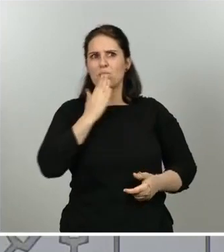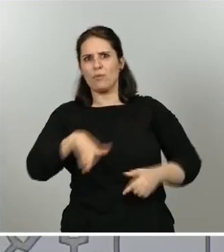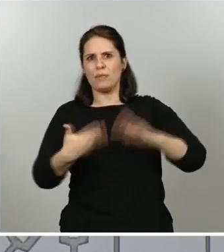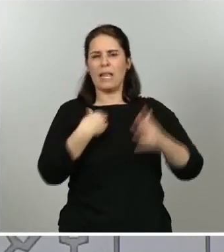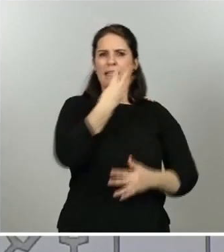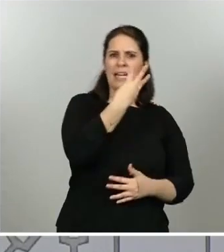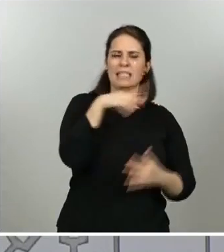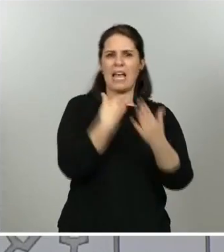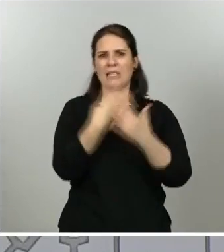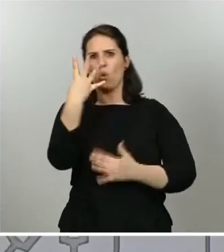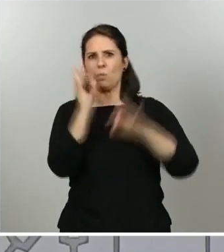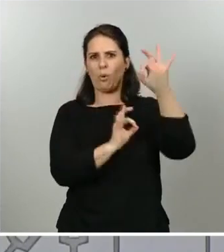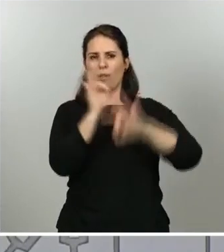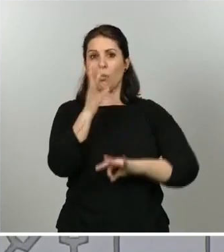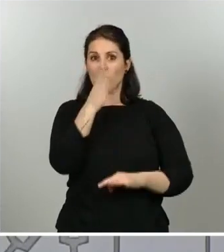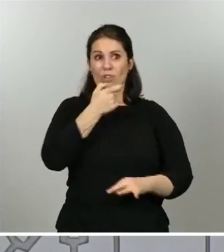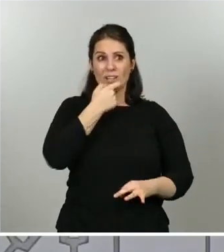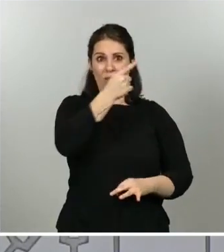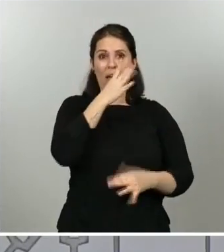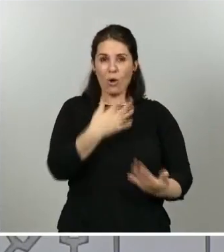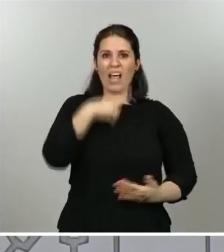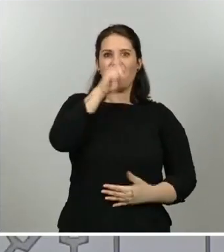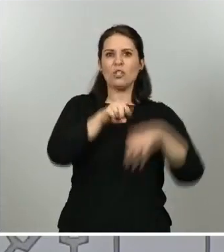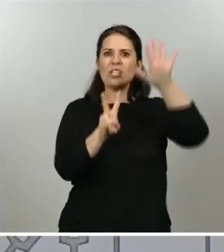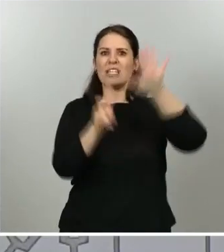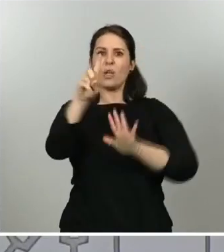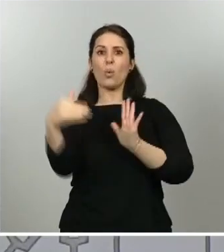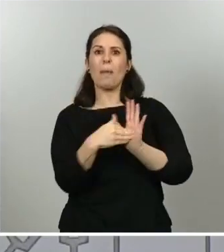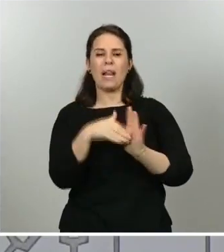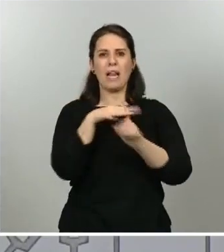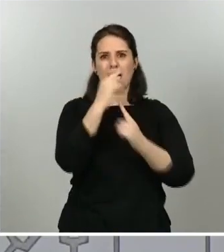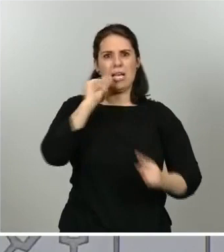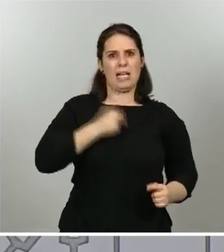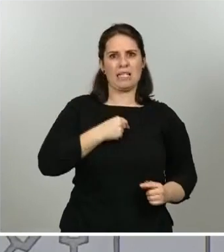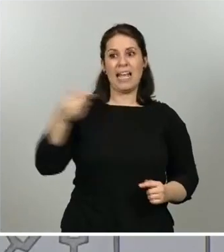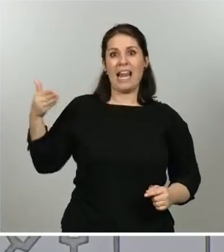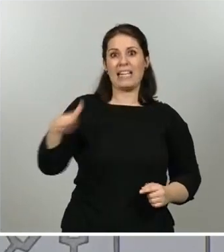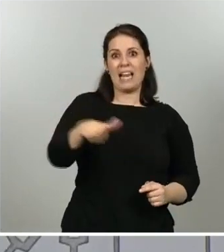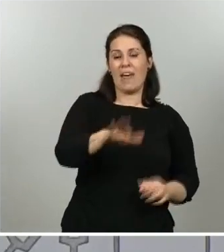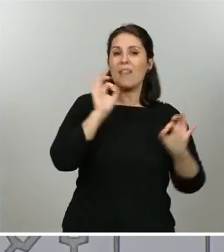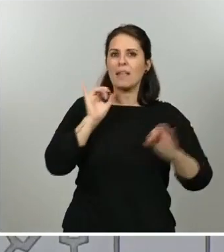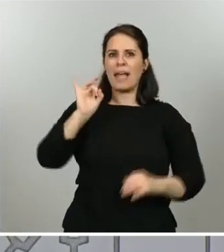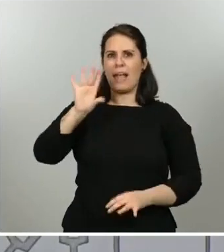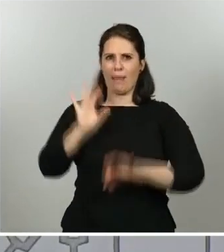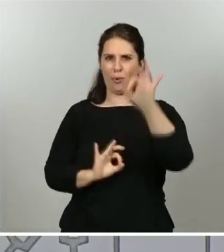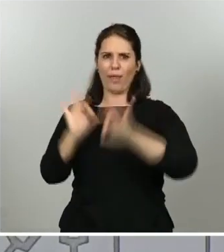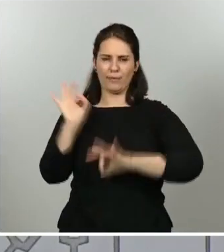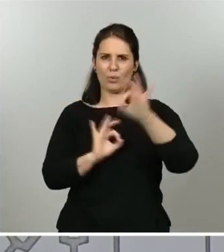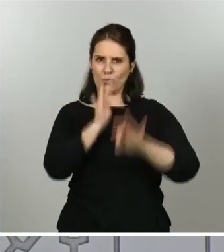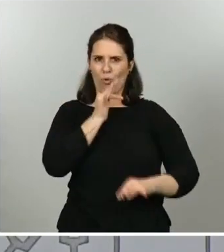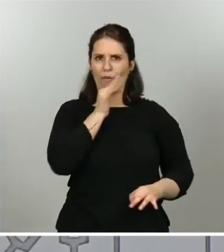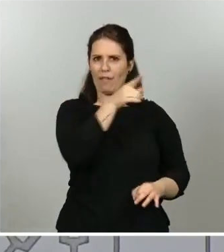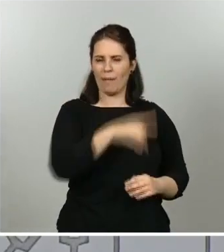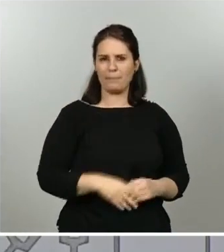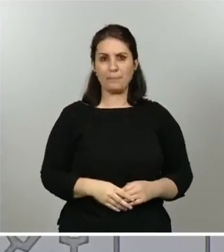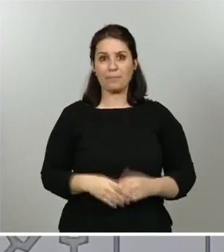a que el Reino Unido tenga ahora mismo 171.000 casos y letalidades de alrededor del 15%. Como ven, la